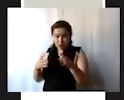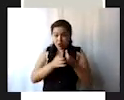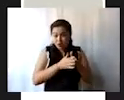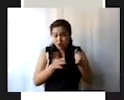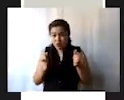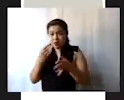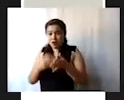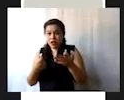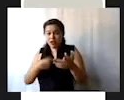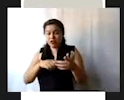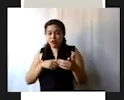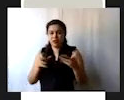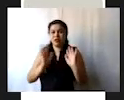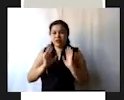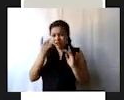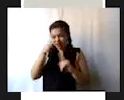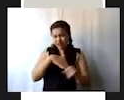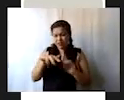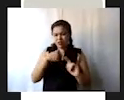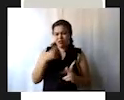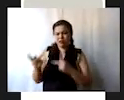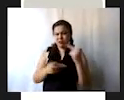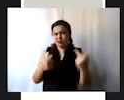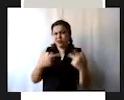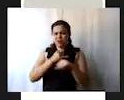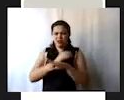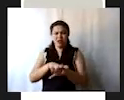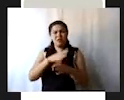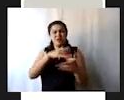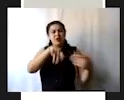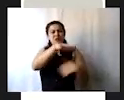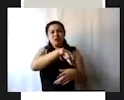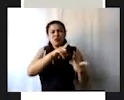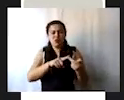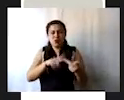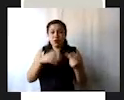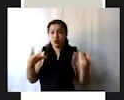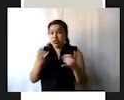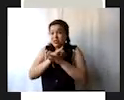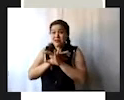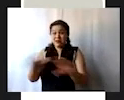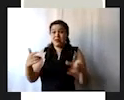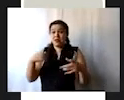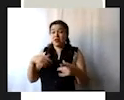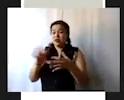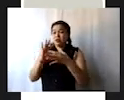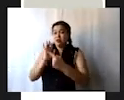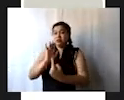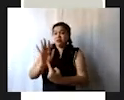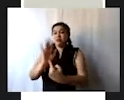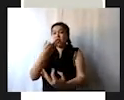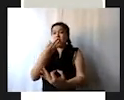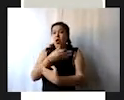estamos, el cuestionarnos de dónde estoy obteniendo la información. Toda esta información que les expongo de los procesos de